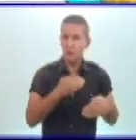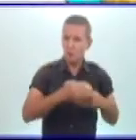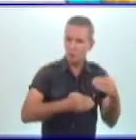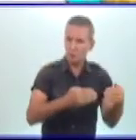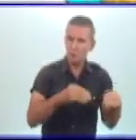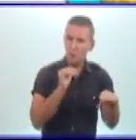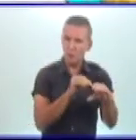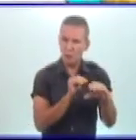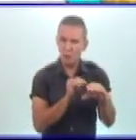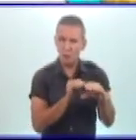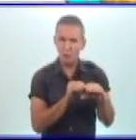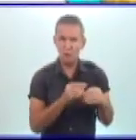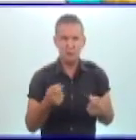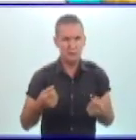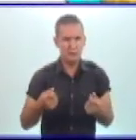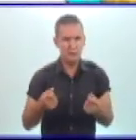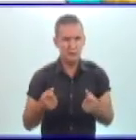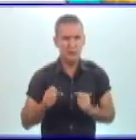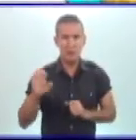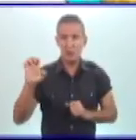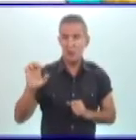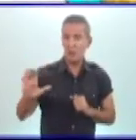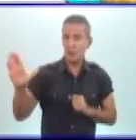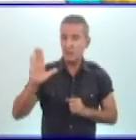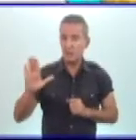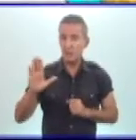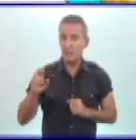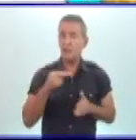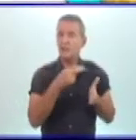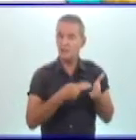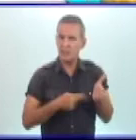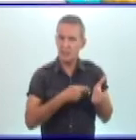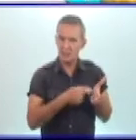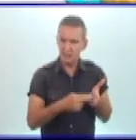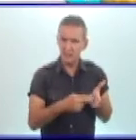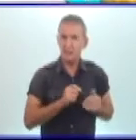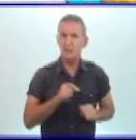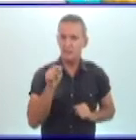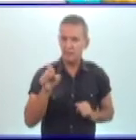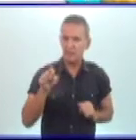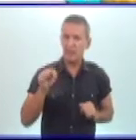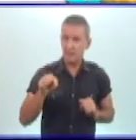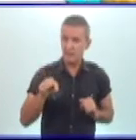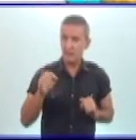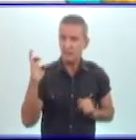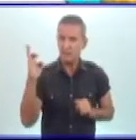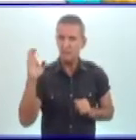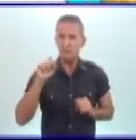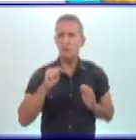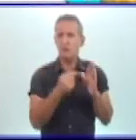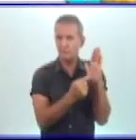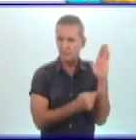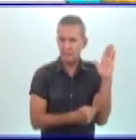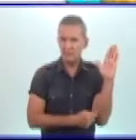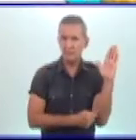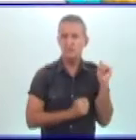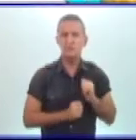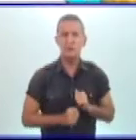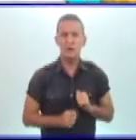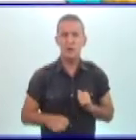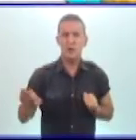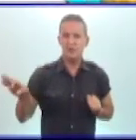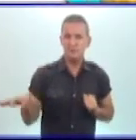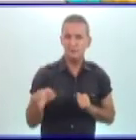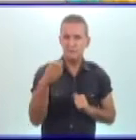de potencias europeas como por ejemplo Inglaterra. Estos factores convirtieron a Inglaterra, Francia y Holanda en las naciones de